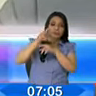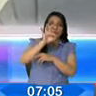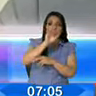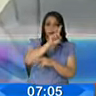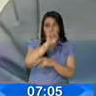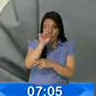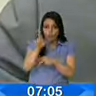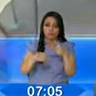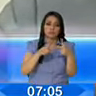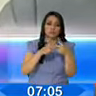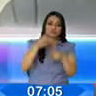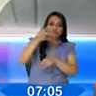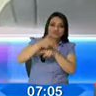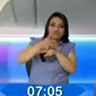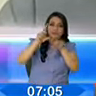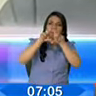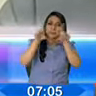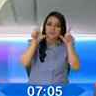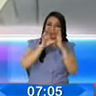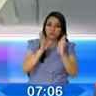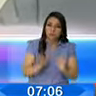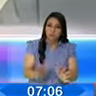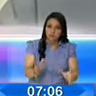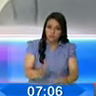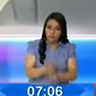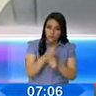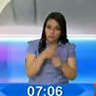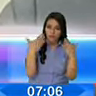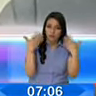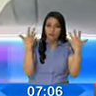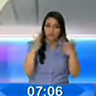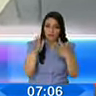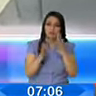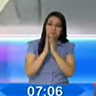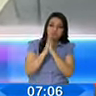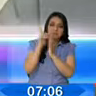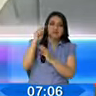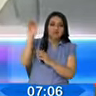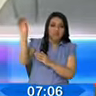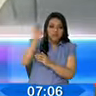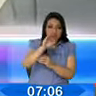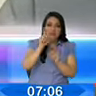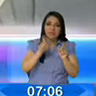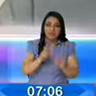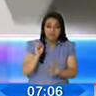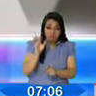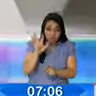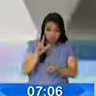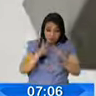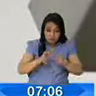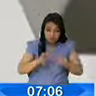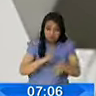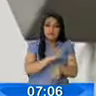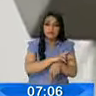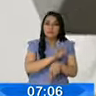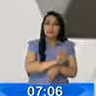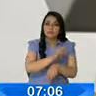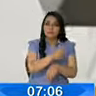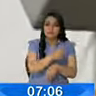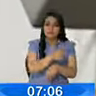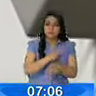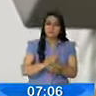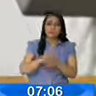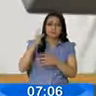hay cámaras de la Corporación de Seguridad Ciudadana, hemos pedido los videos, tienen que ser analizados por los fiscales. Las cámaras sustraídas no pueden